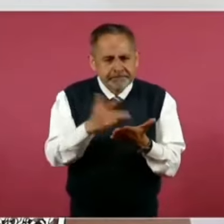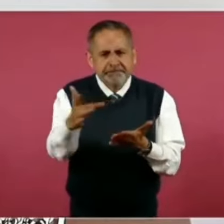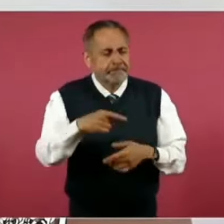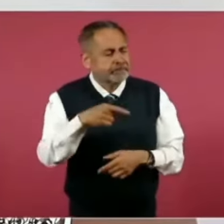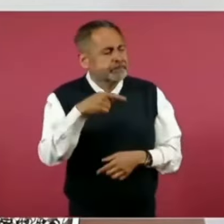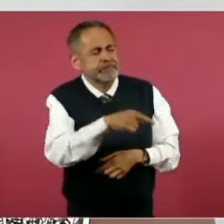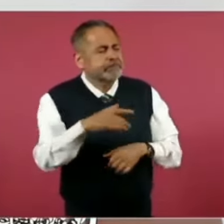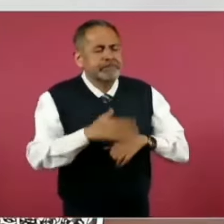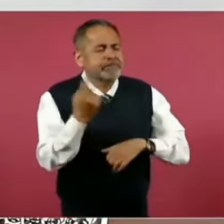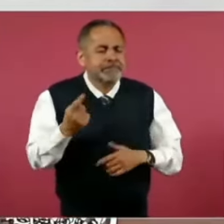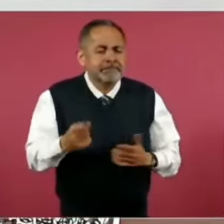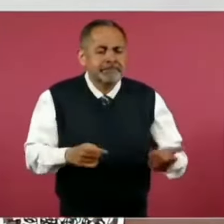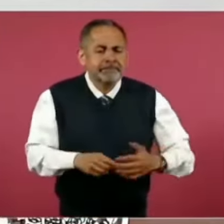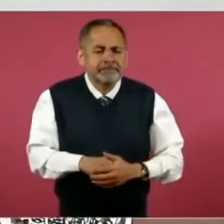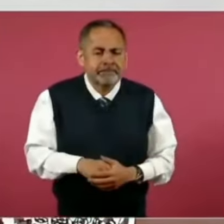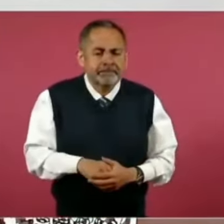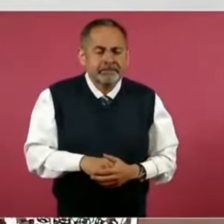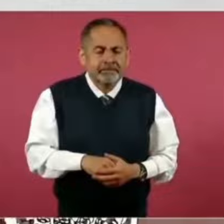porque